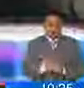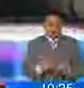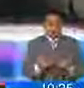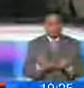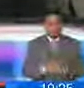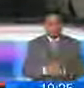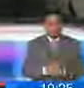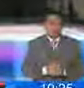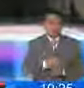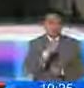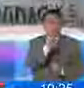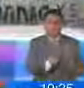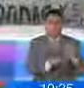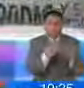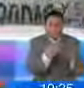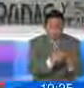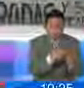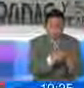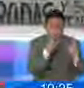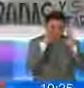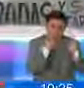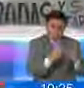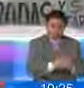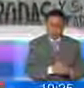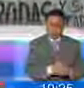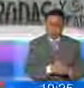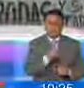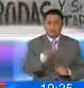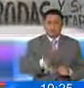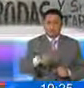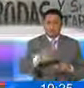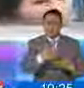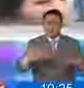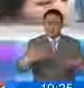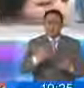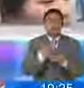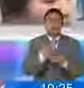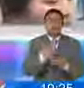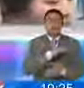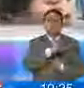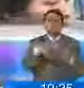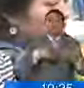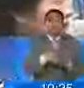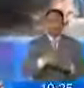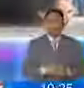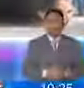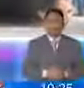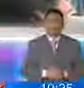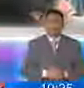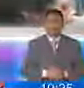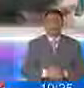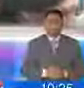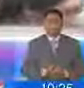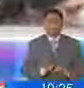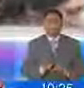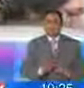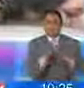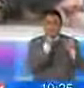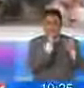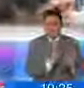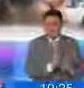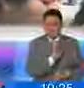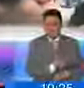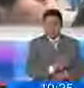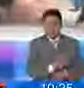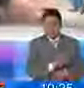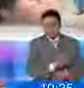interés de unos pocos a una obra que beneficiará a muchos. Si bien es legítimo el interés individual, en este caso